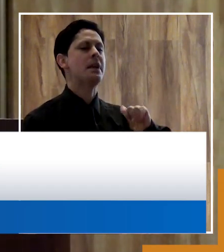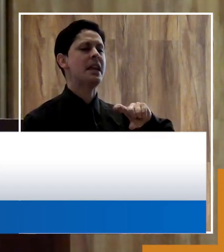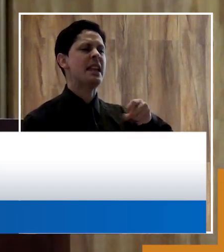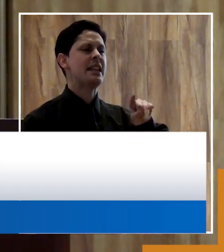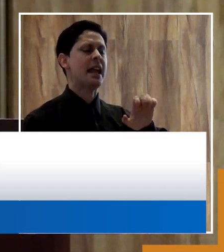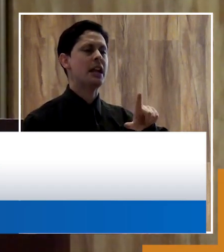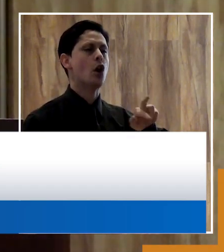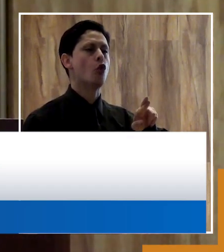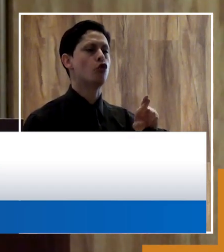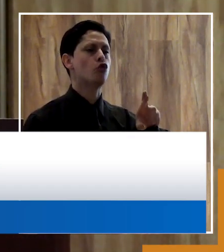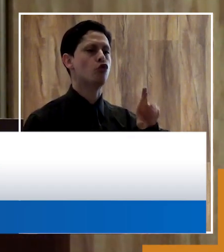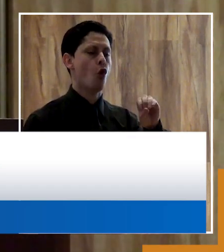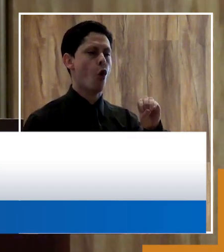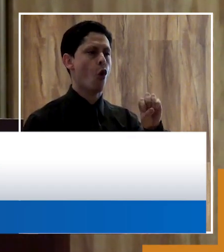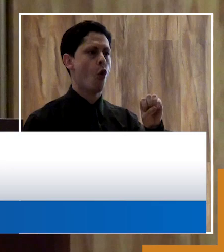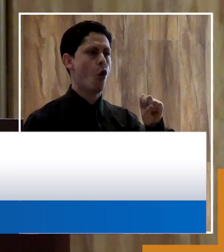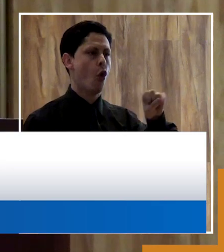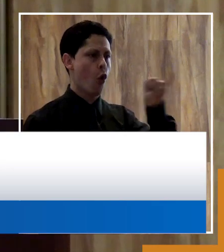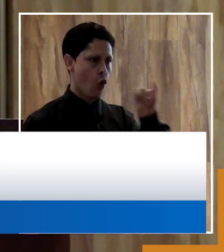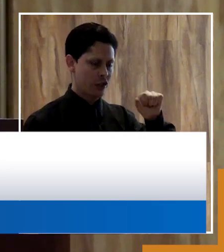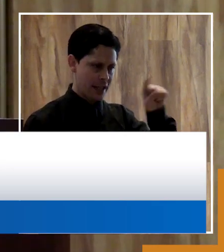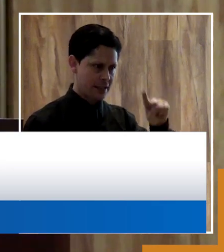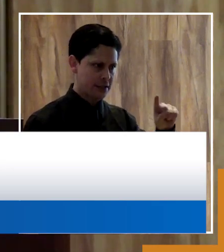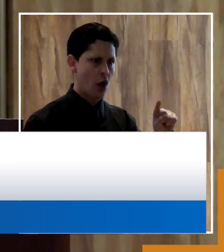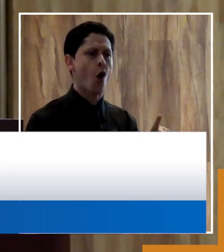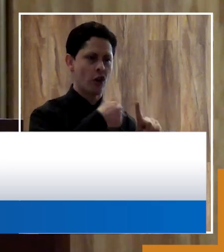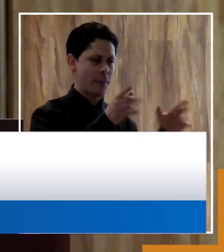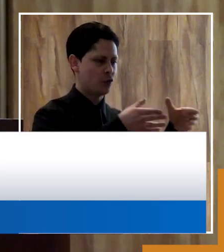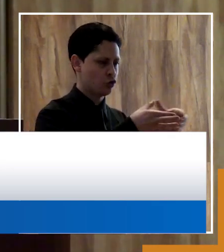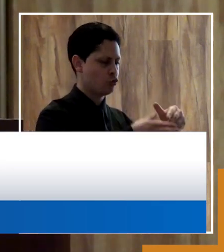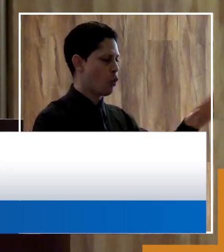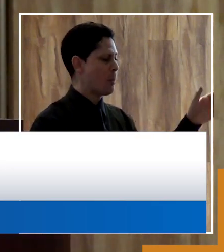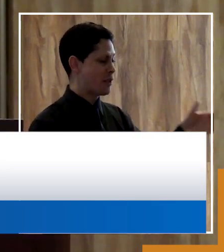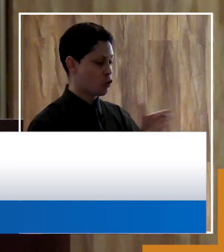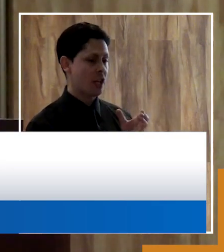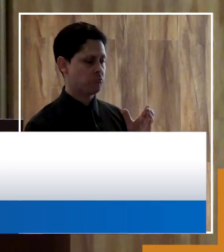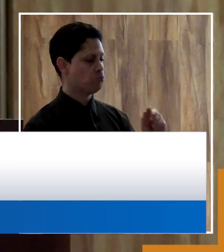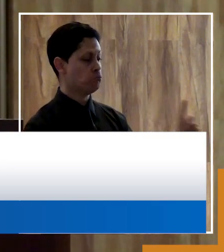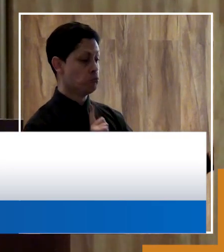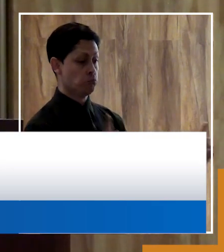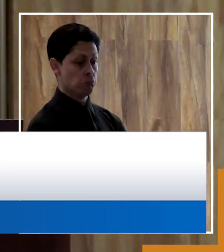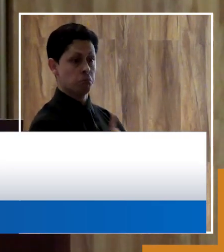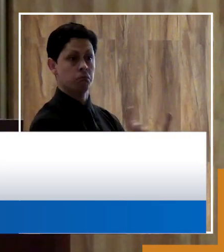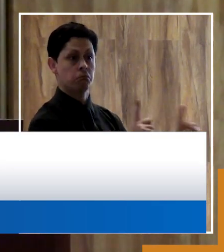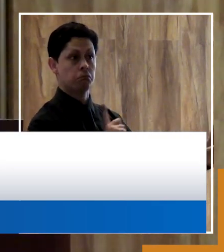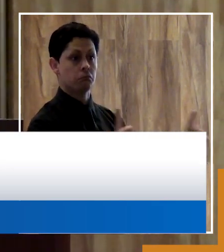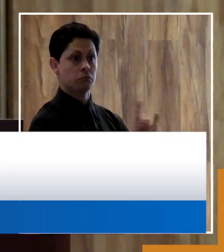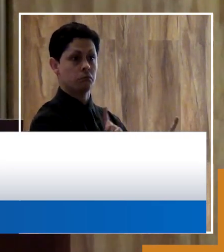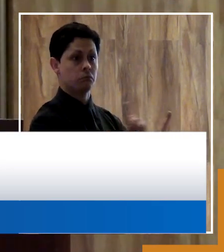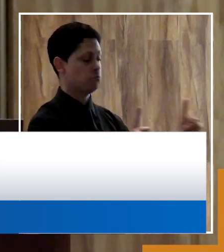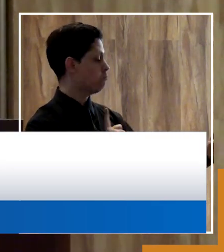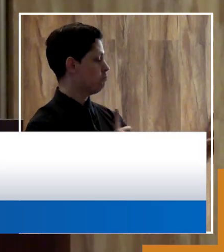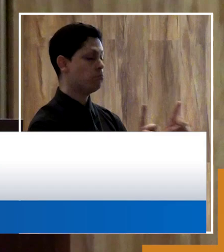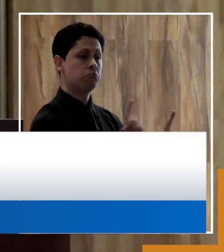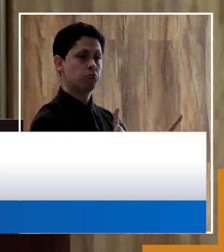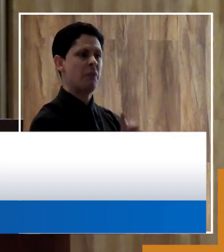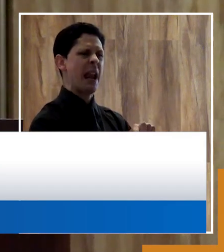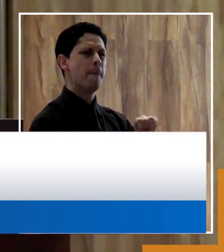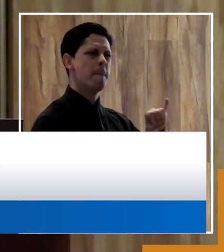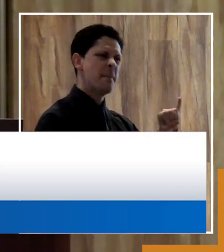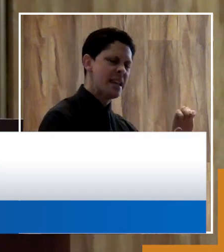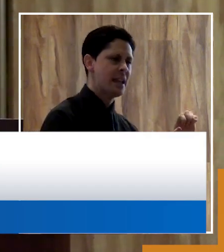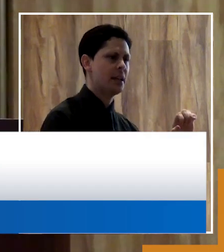Rosas y a otra gente del PIE con los cuales nos hemos cruzado durante nuestro recorrido